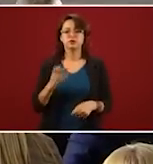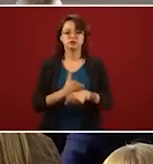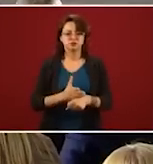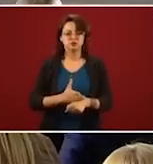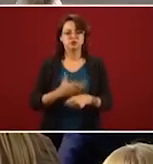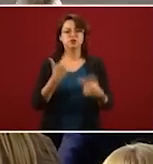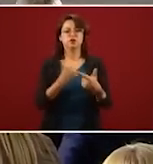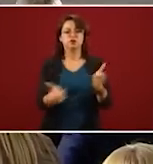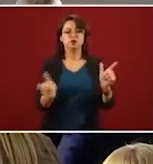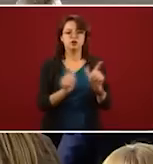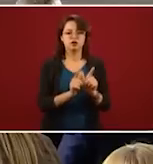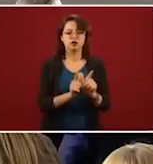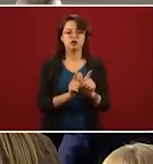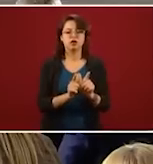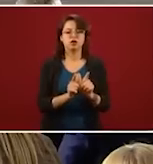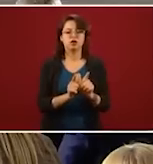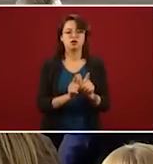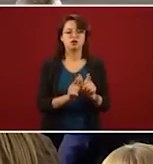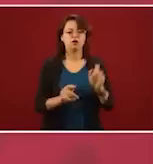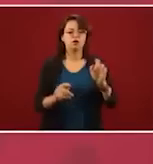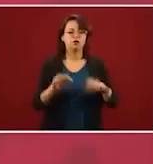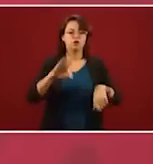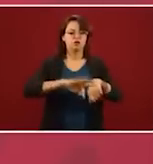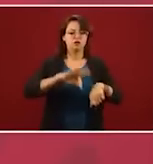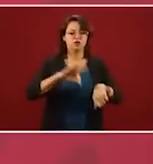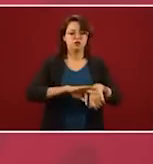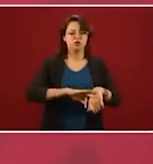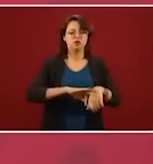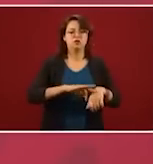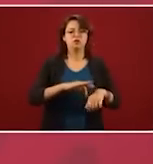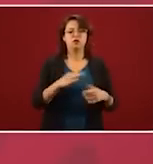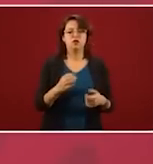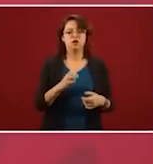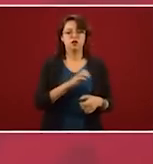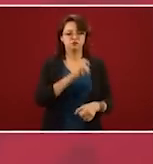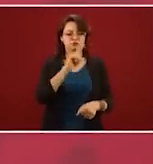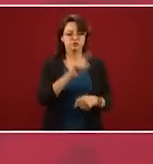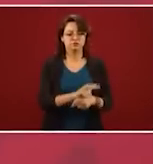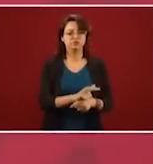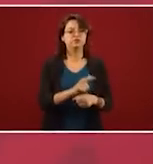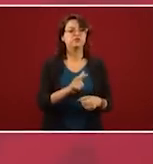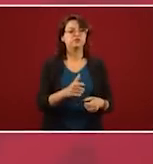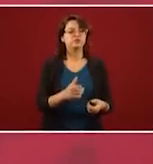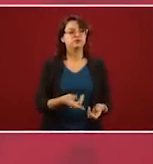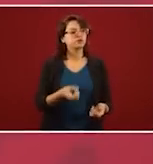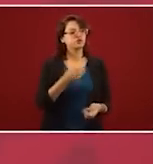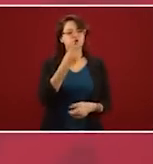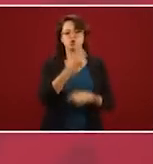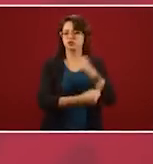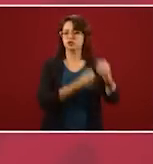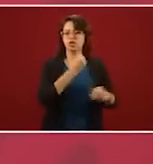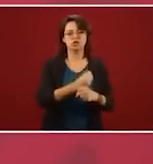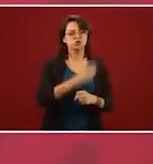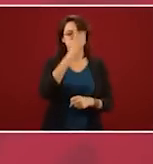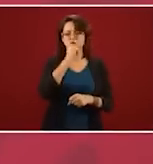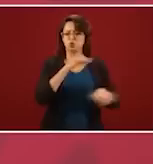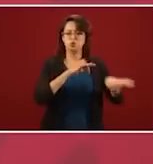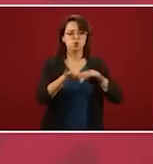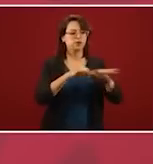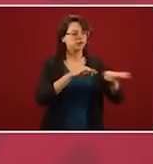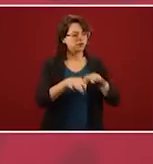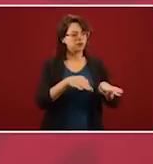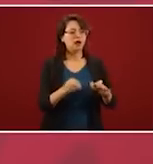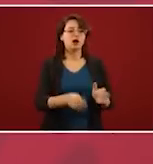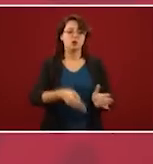sancionamos a Grupo Fármacos Especializados con una inhabilitación también de 2 años, una multa